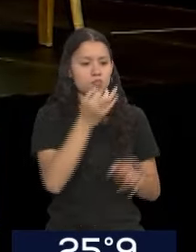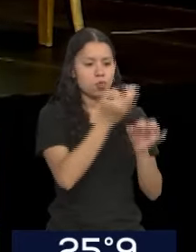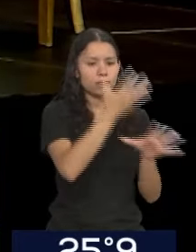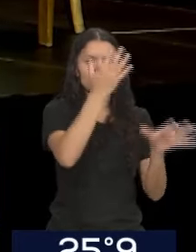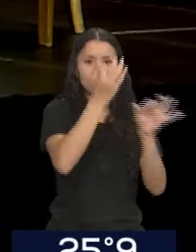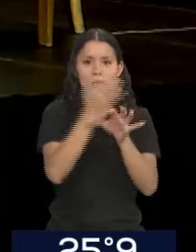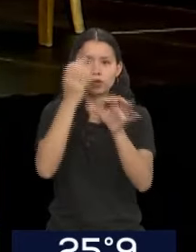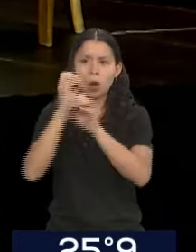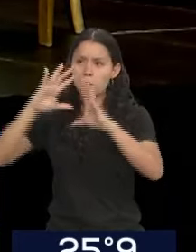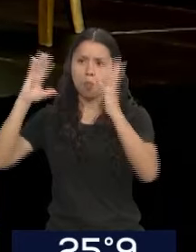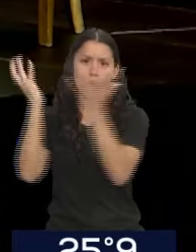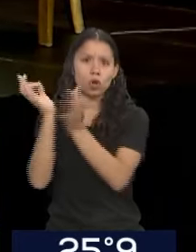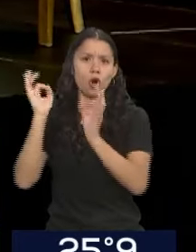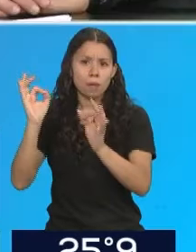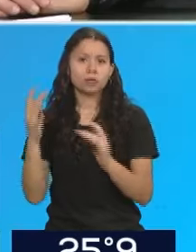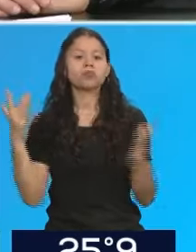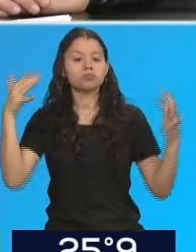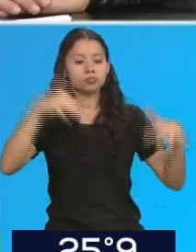partes del mundo.